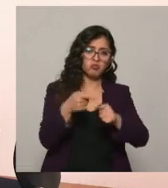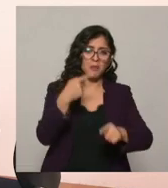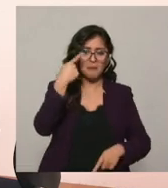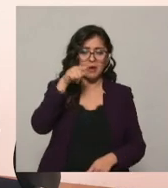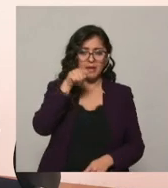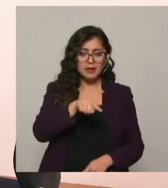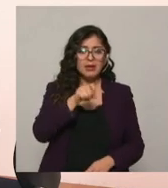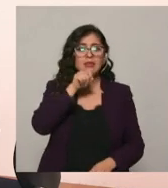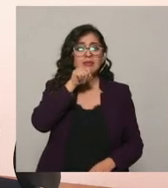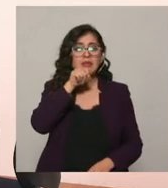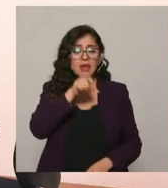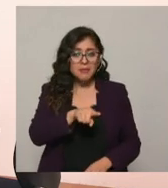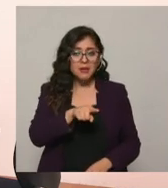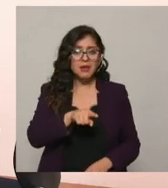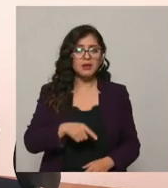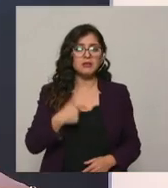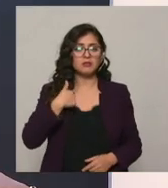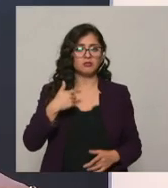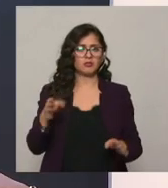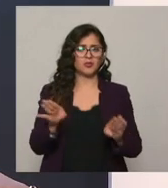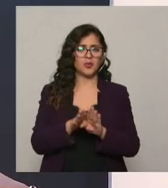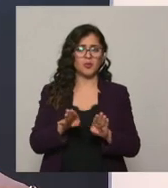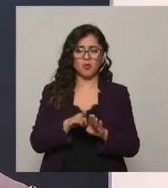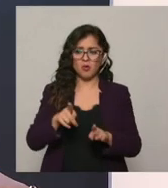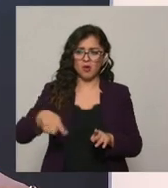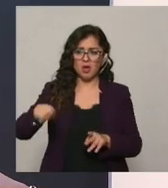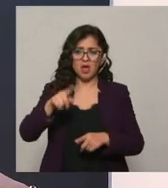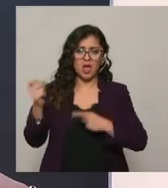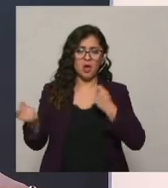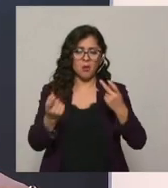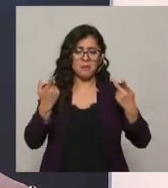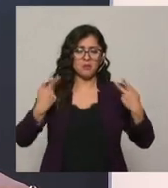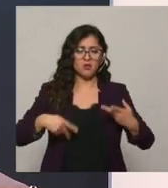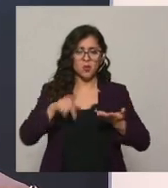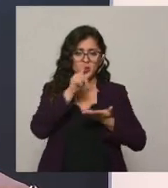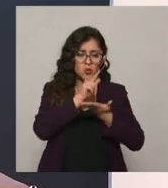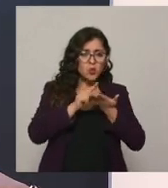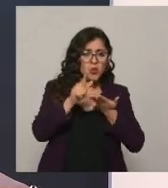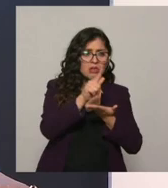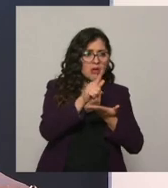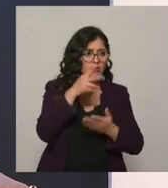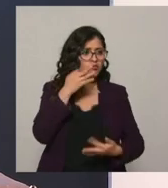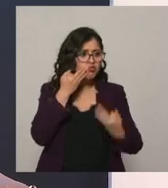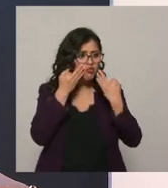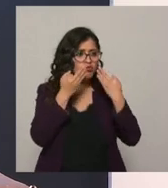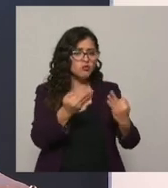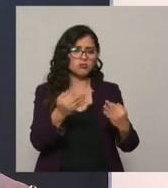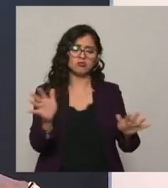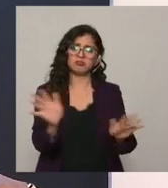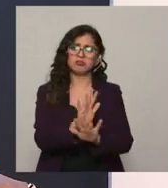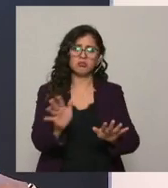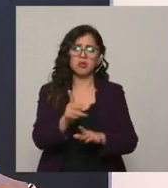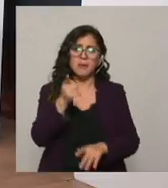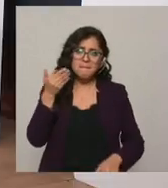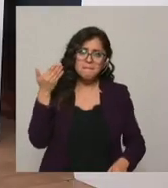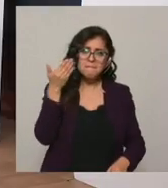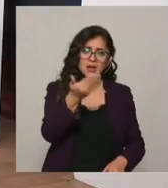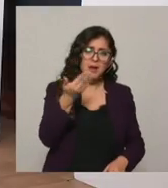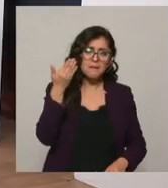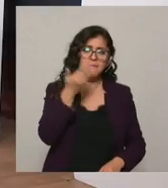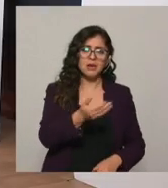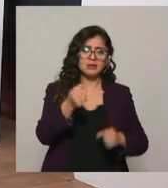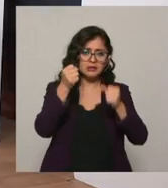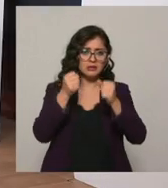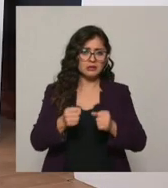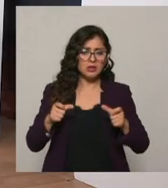también la reacción de la comunidad tuitera, que de inmediato se solidarizaron contigo pidiendo seguridad para ti, y en